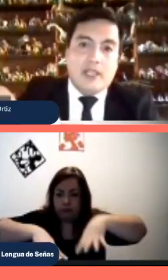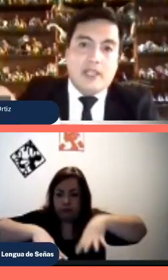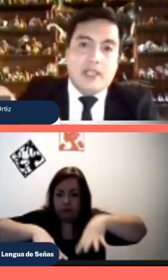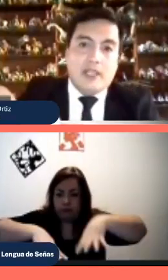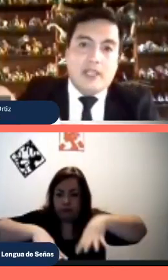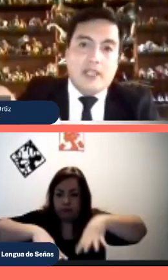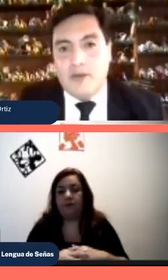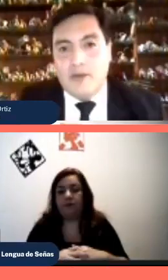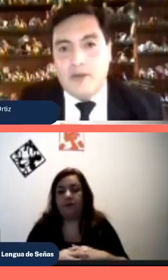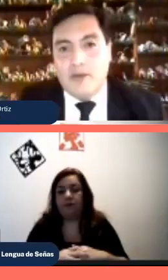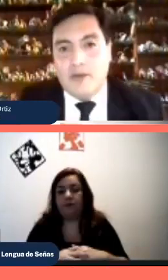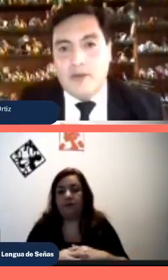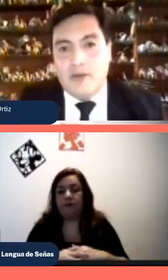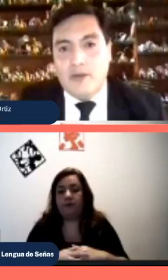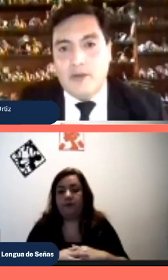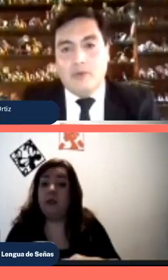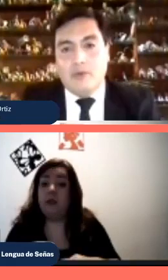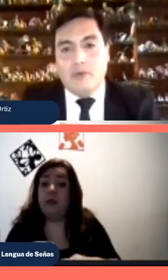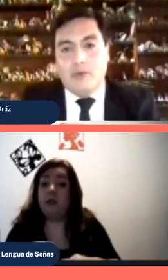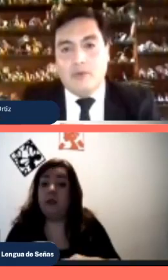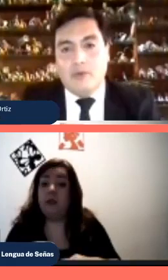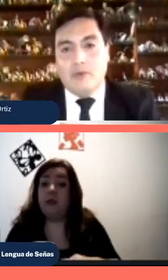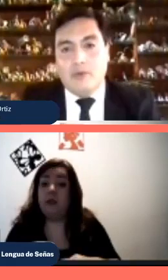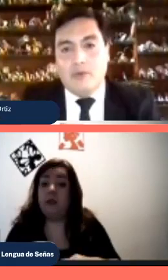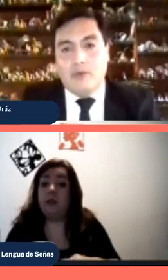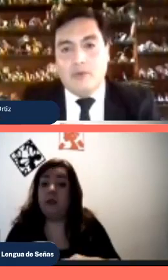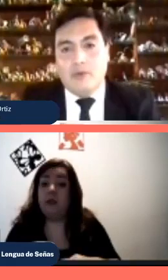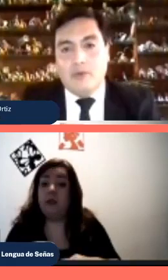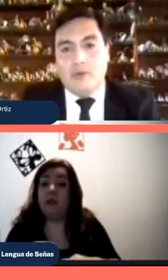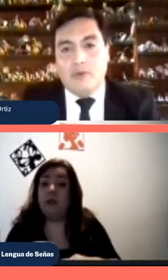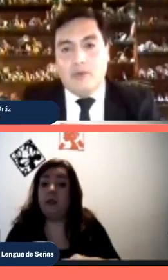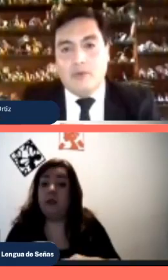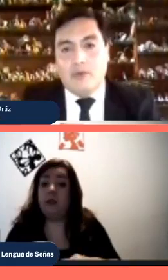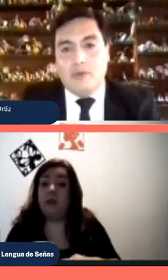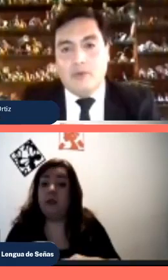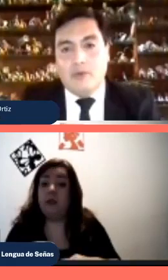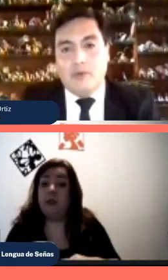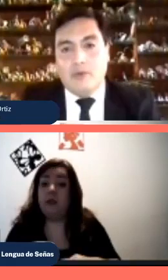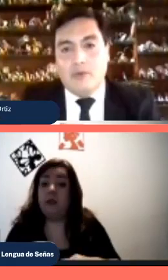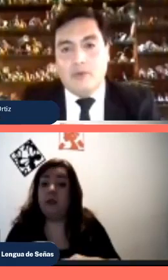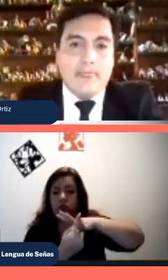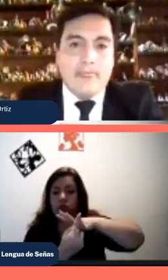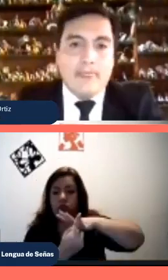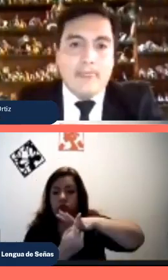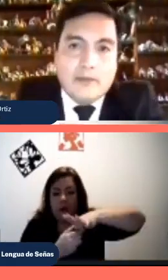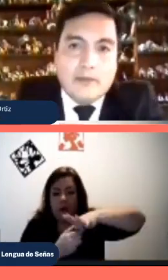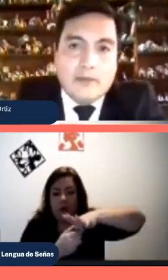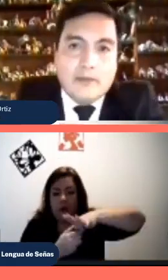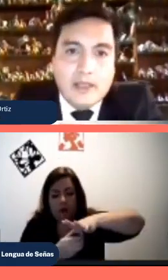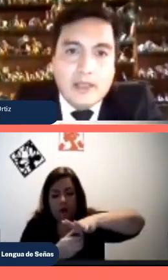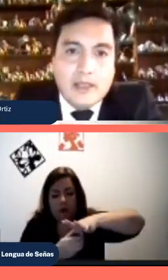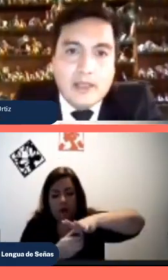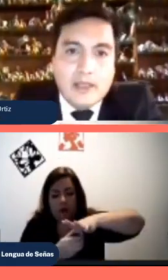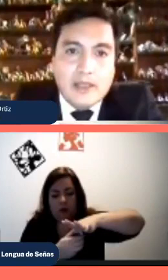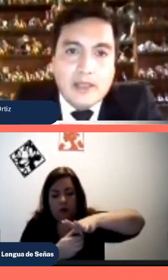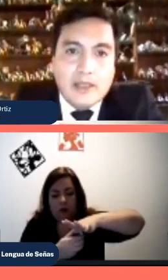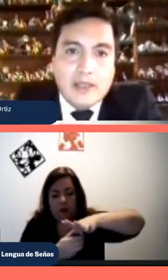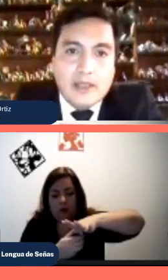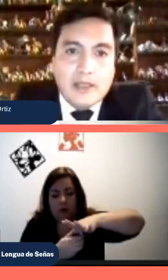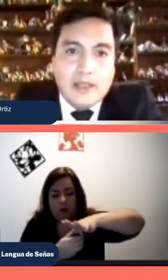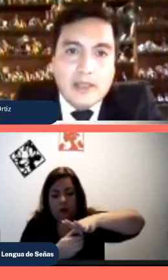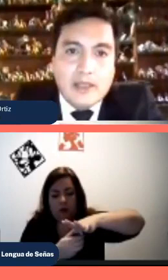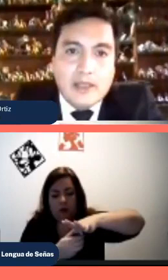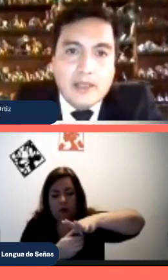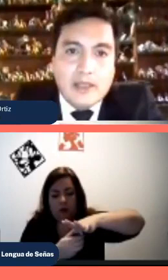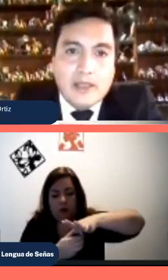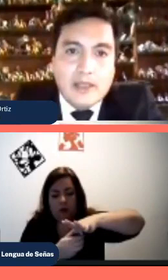caso, Chilesaurios tiene un dedo 1 que le llega hasta abajo. También aquí podemos